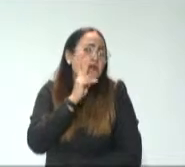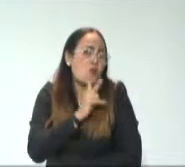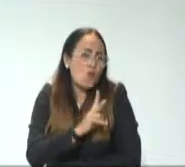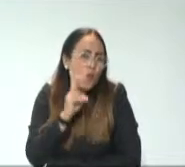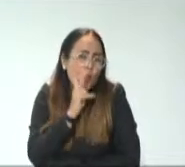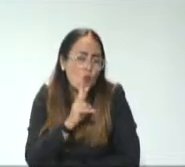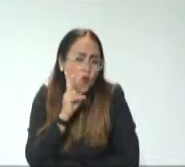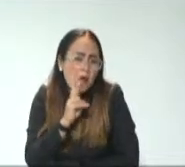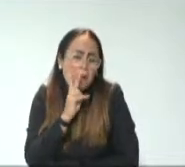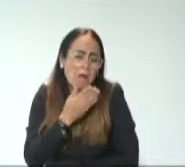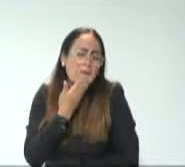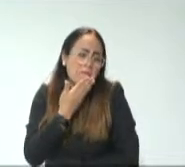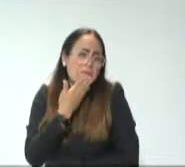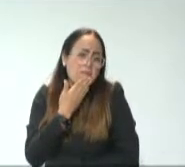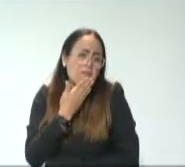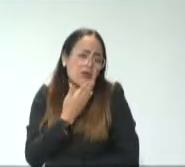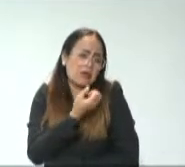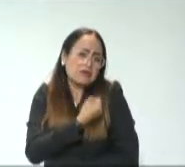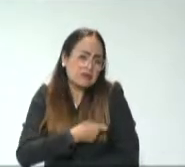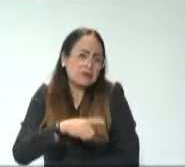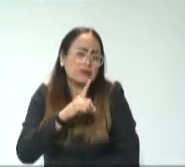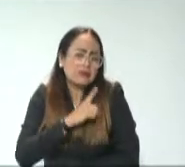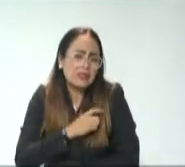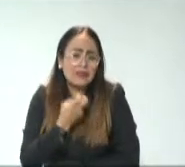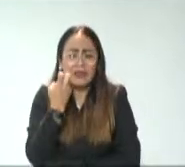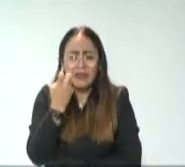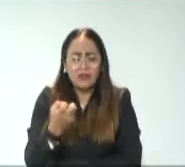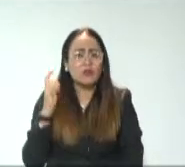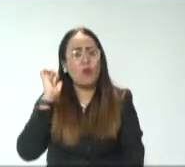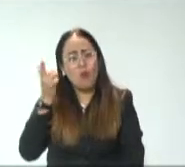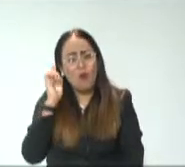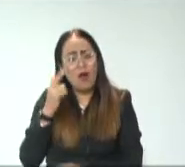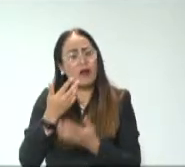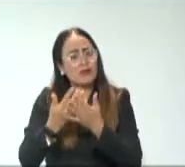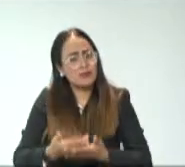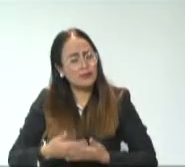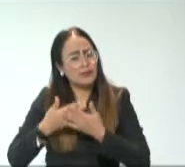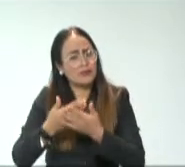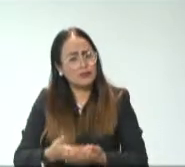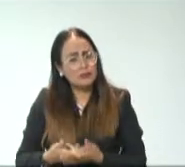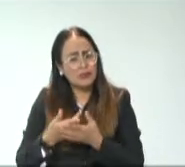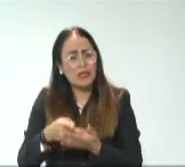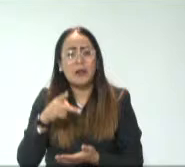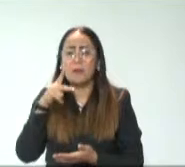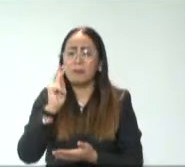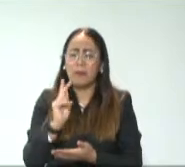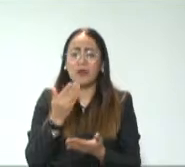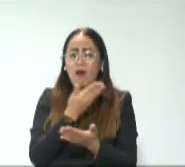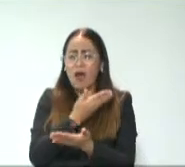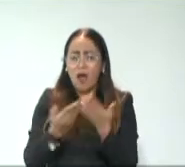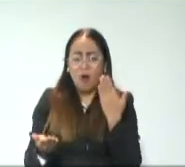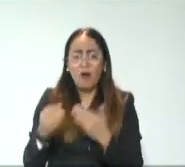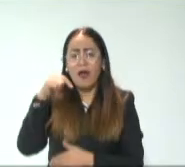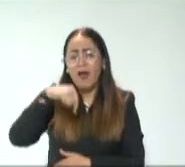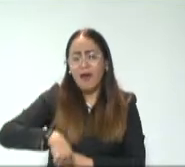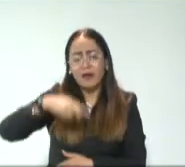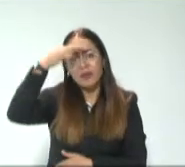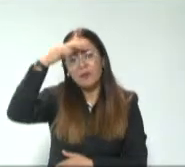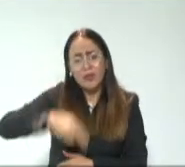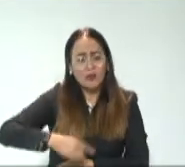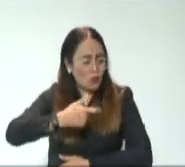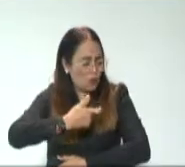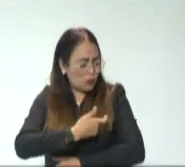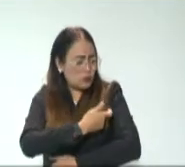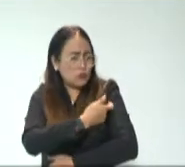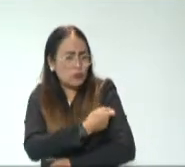de actividad lo cual es muy esperanzador la realidad es que hoy por hoy en México no tenemos una